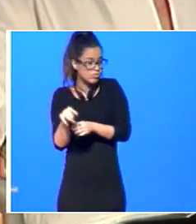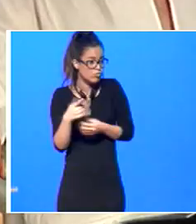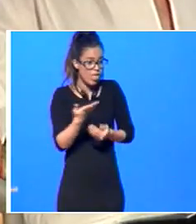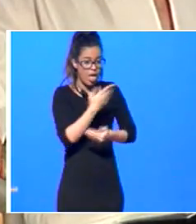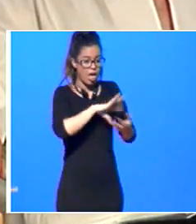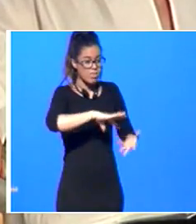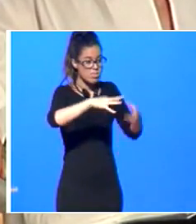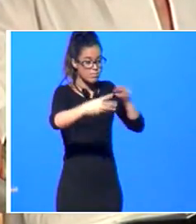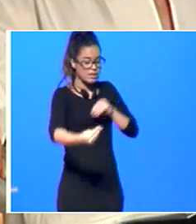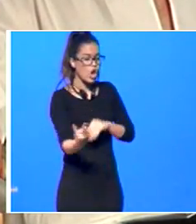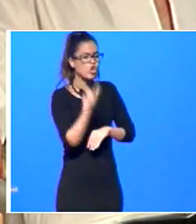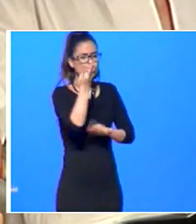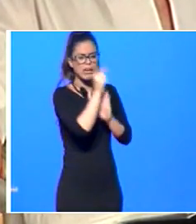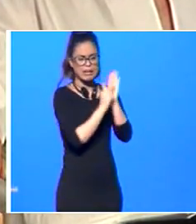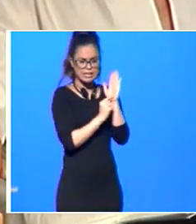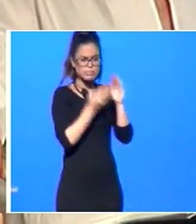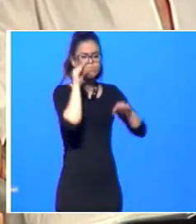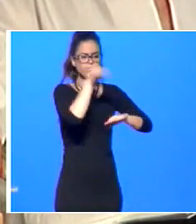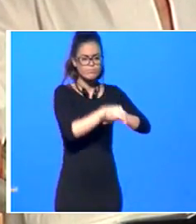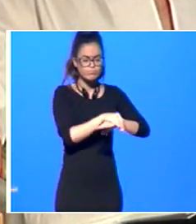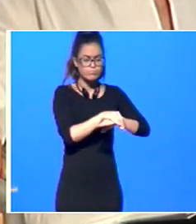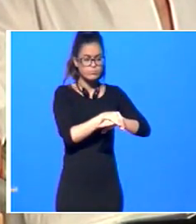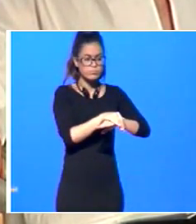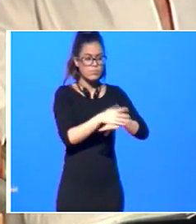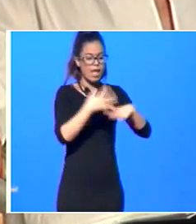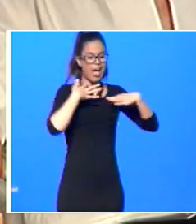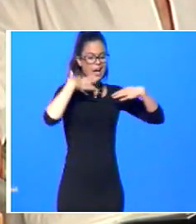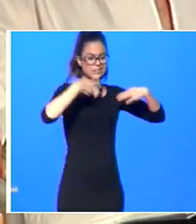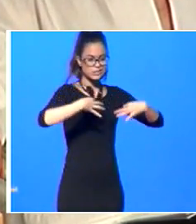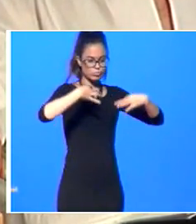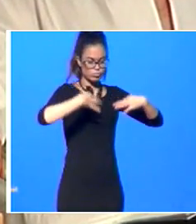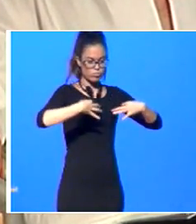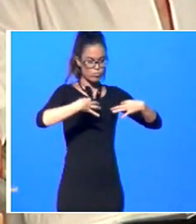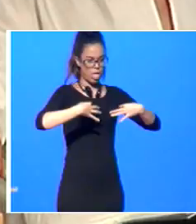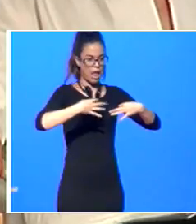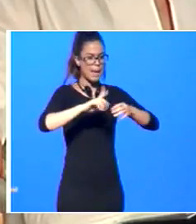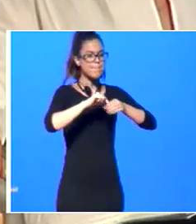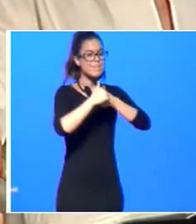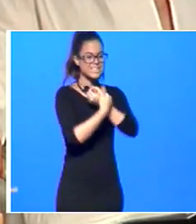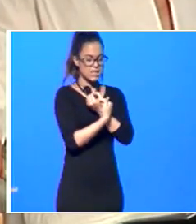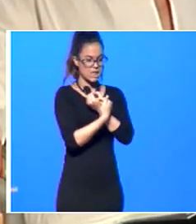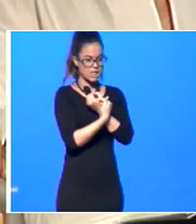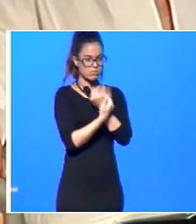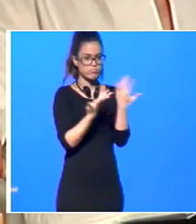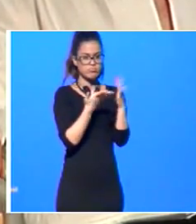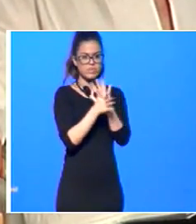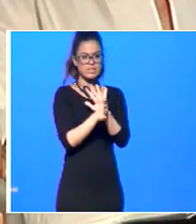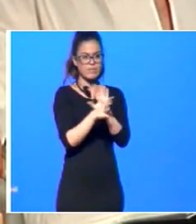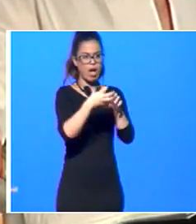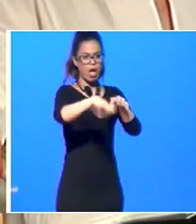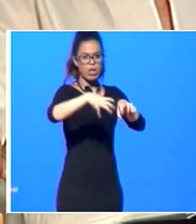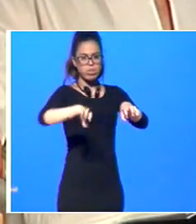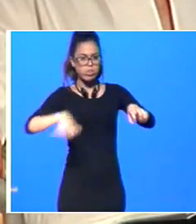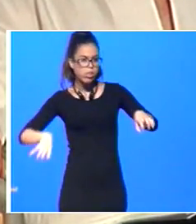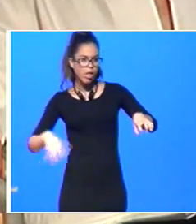todo cumple los tres requisitos, que asegura la presencia. Por lo tanto, no se basa en entornos segregados